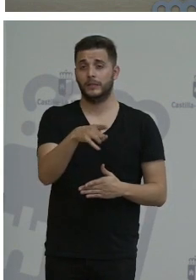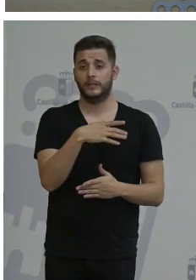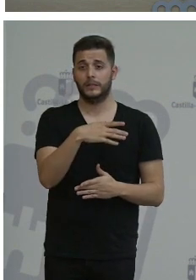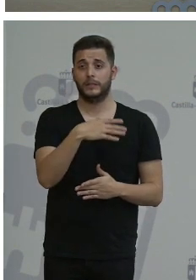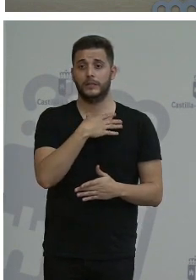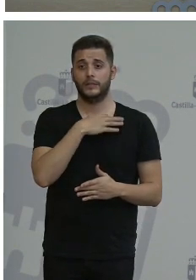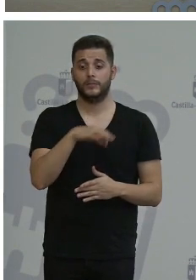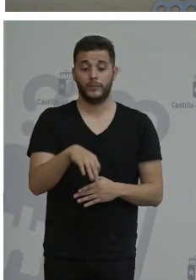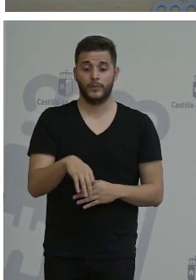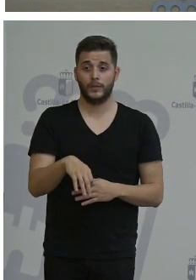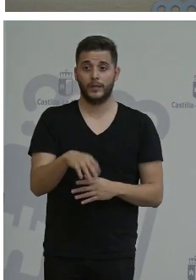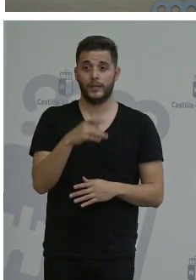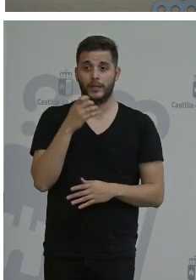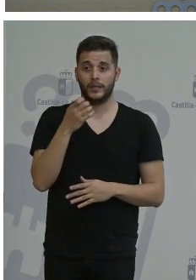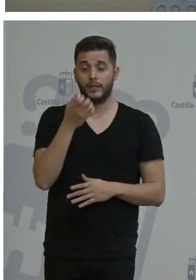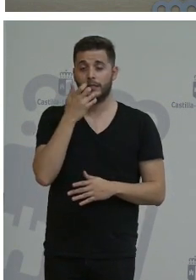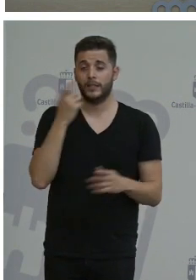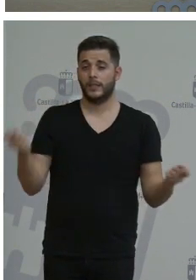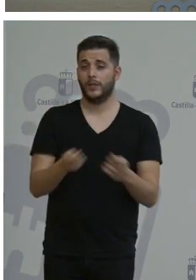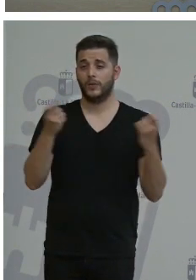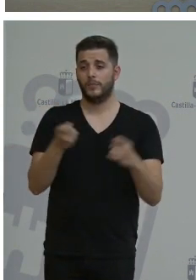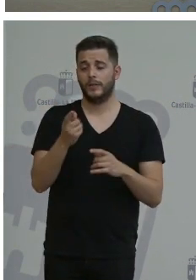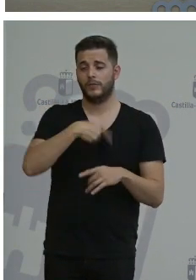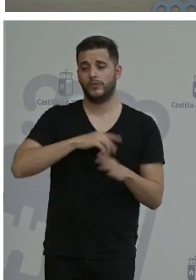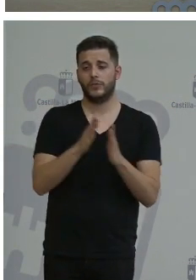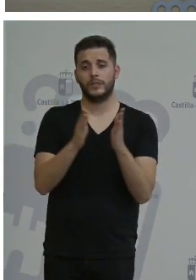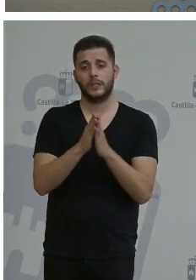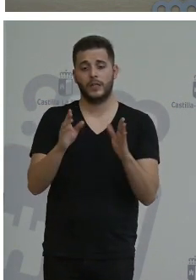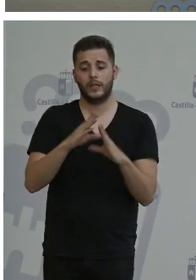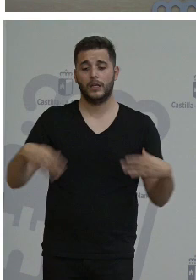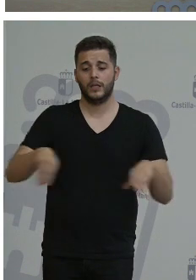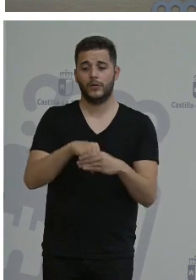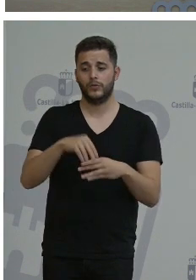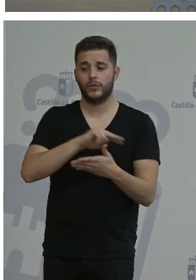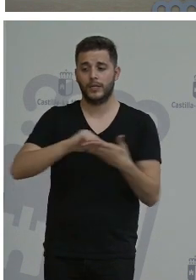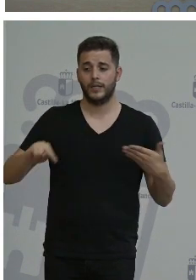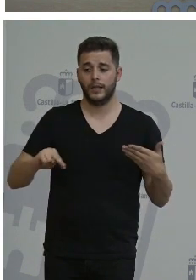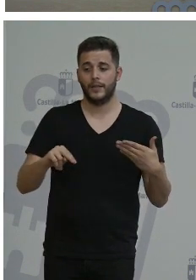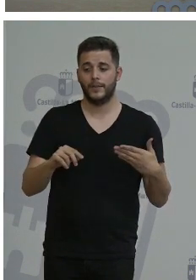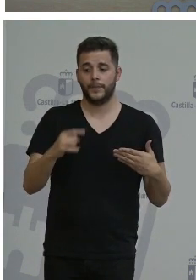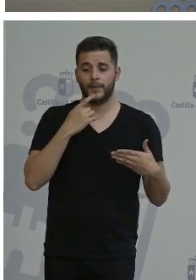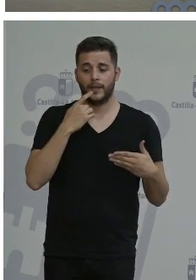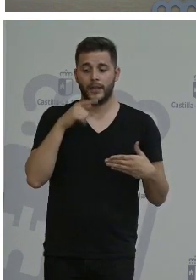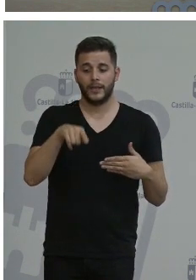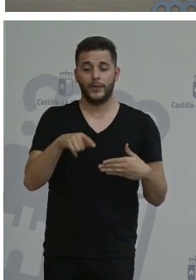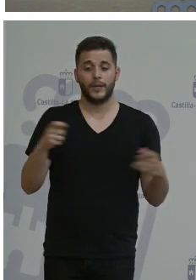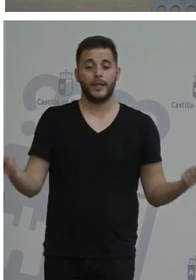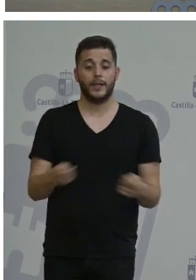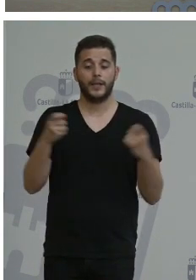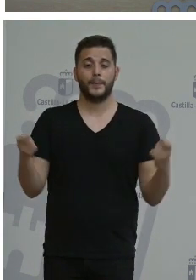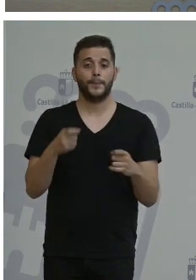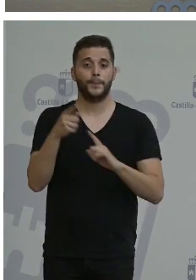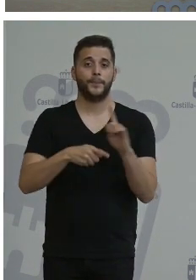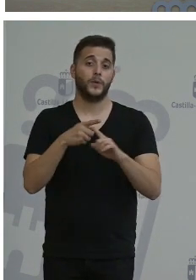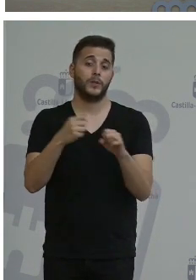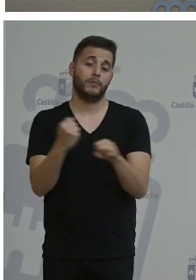campaña que han hecho nuestros compañeros de FADENGA, Plena Inclusión Galicia. Ellos hacían una campaña para promover el